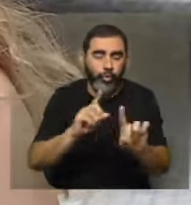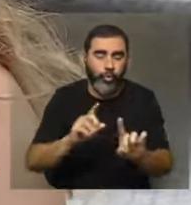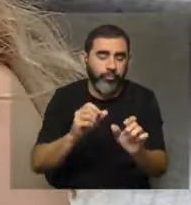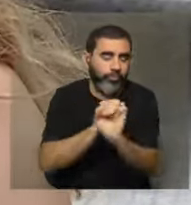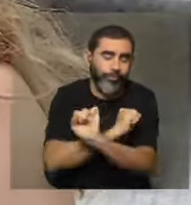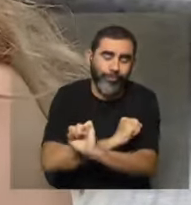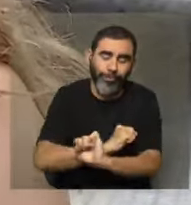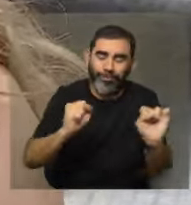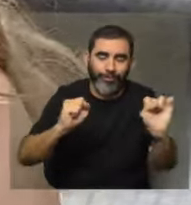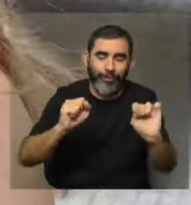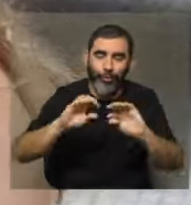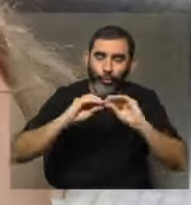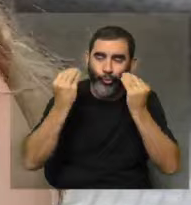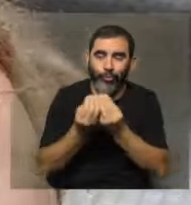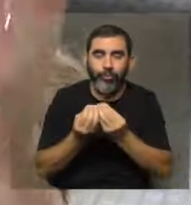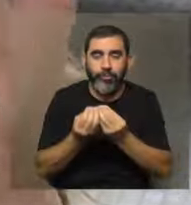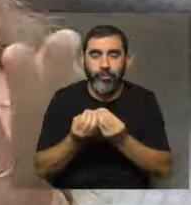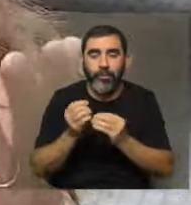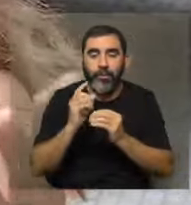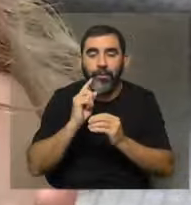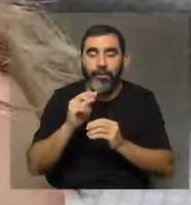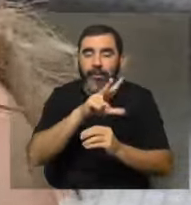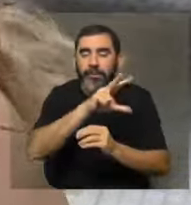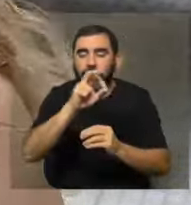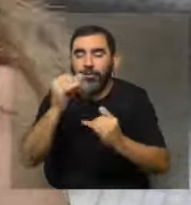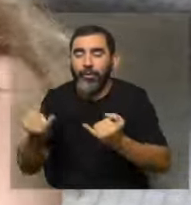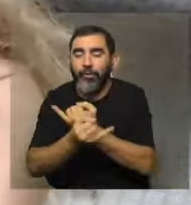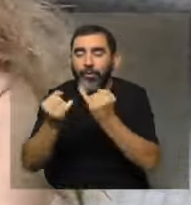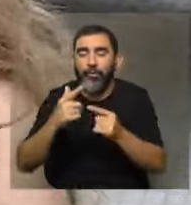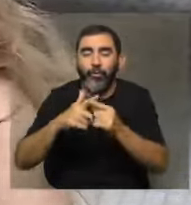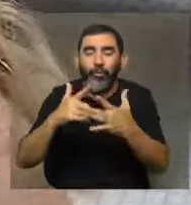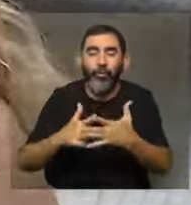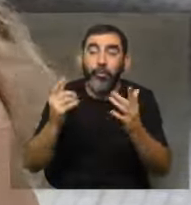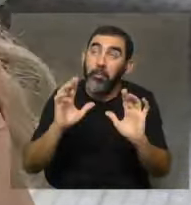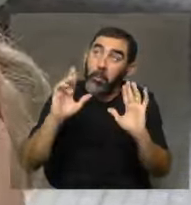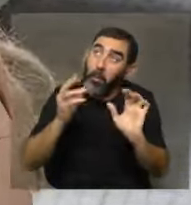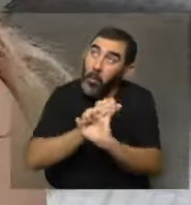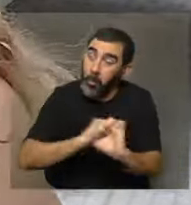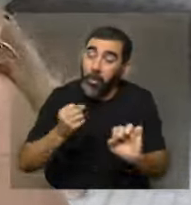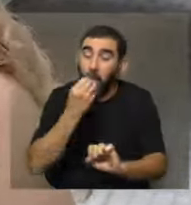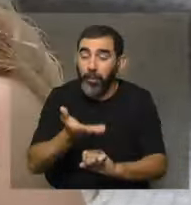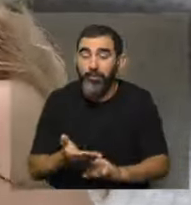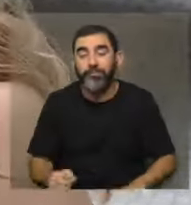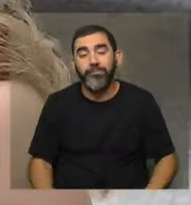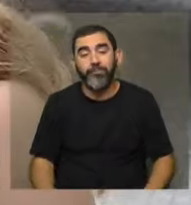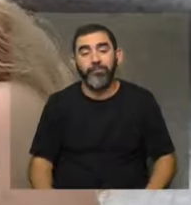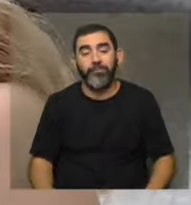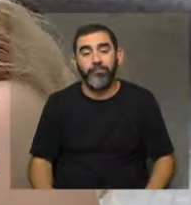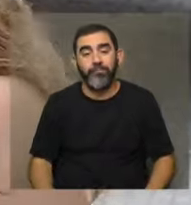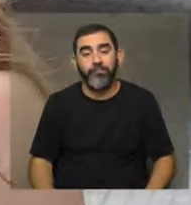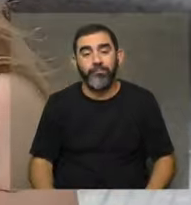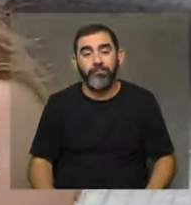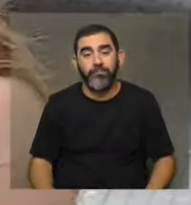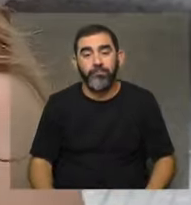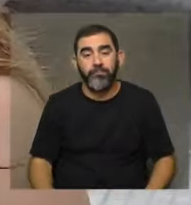imposible abarcar tendríamos que hacer 30000 días de festejos no estaría mal hacer 300 días de festejos eh Y